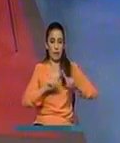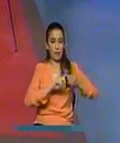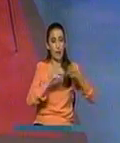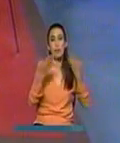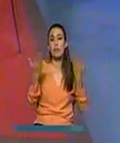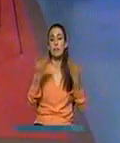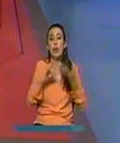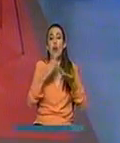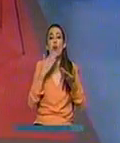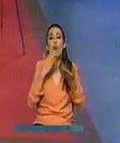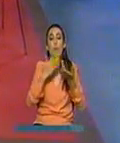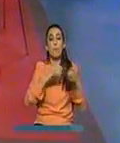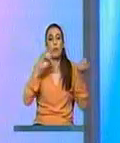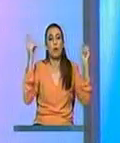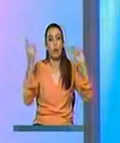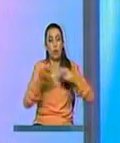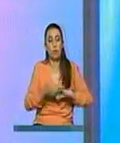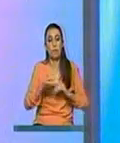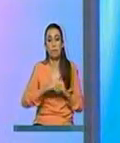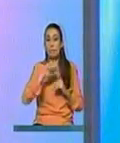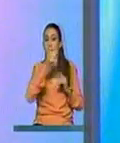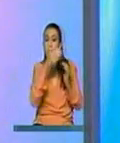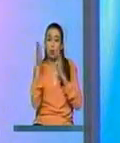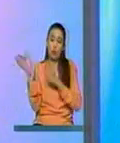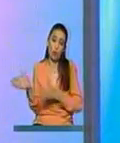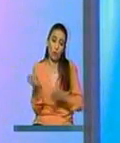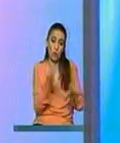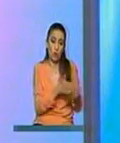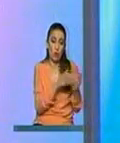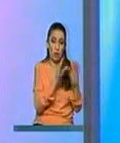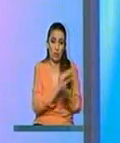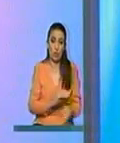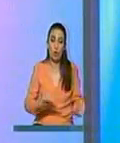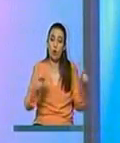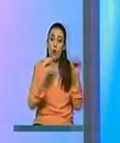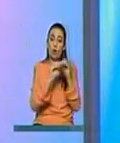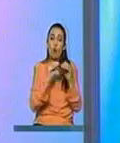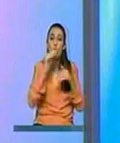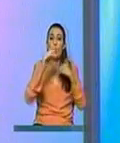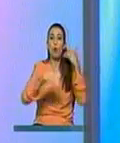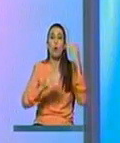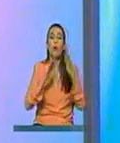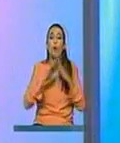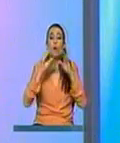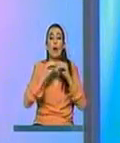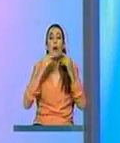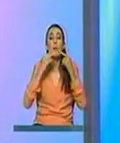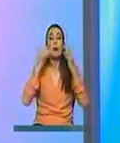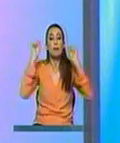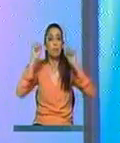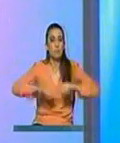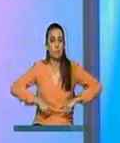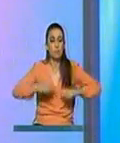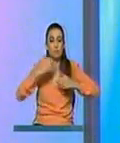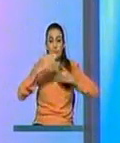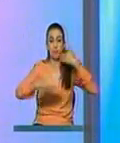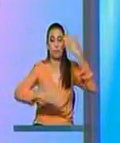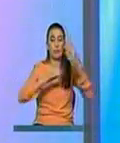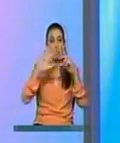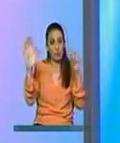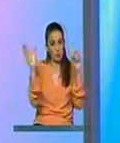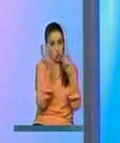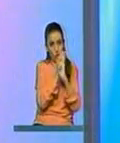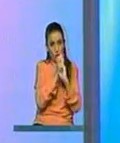la modificación de horarios? Y por otro lado, también, ¿qué posibilidades tiene la cerveza artesanal ecuatoriana para llegar al